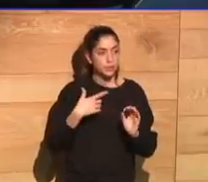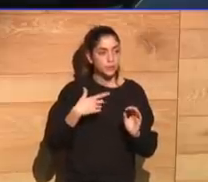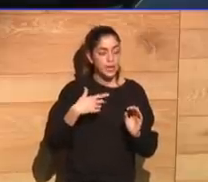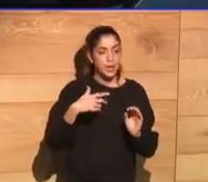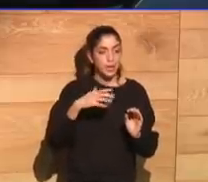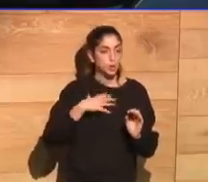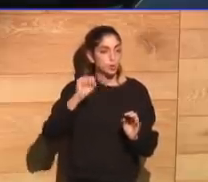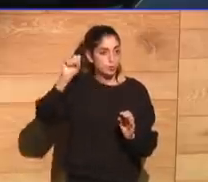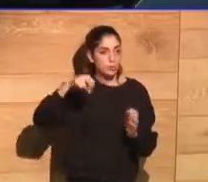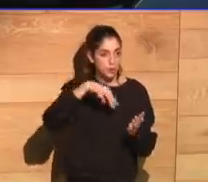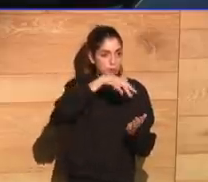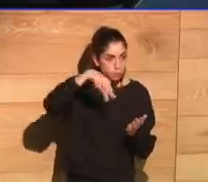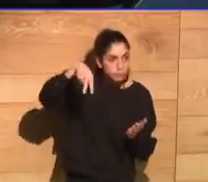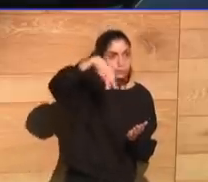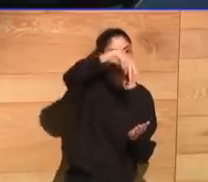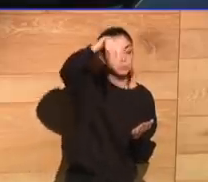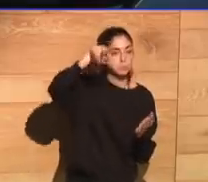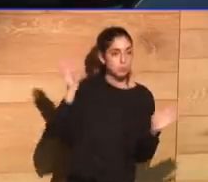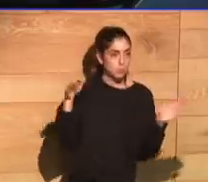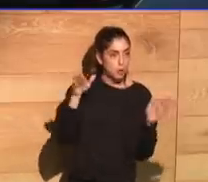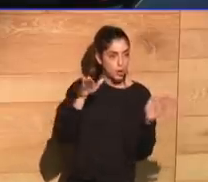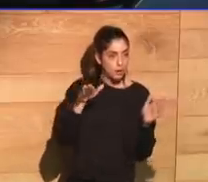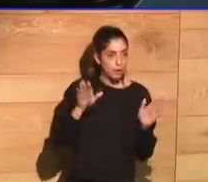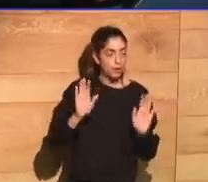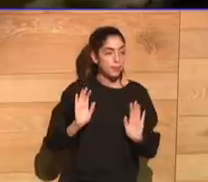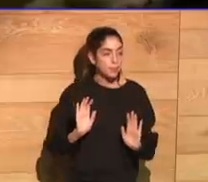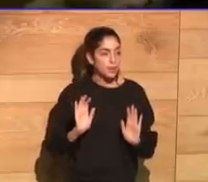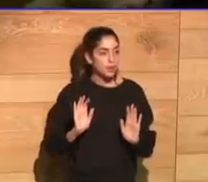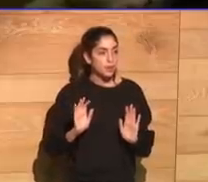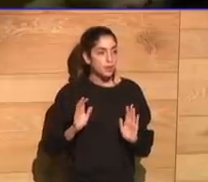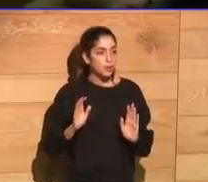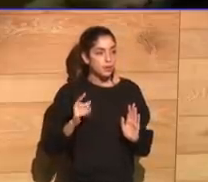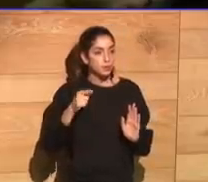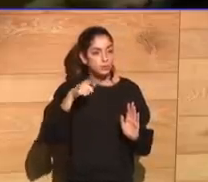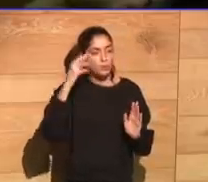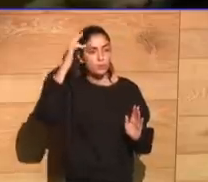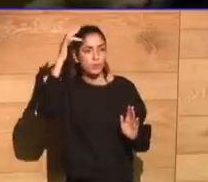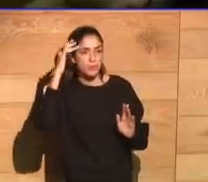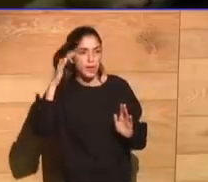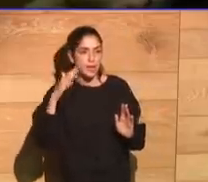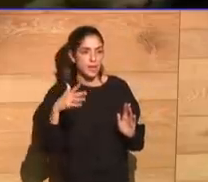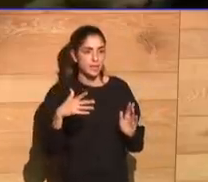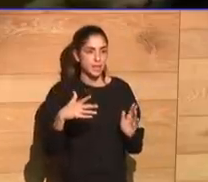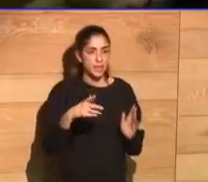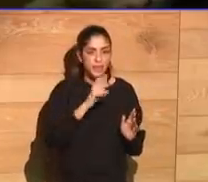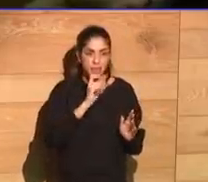sea, Superman volaba, y no te planteabas que fuera tan complicado la técnica para hacerle volar,